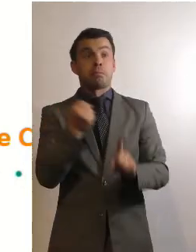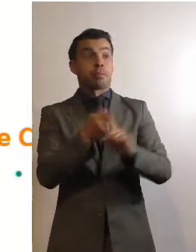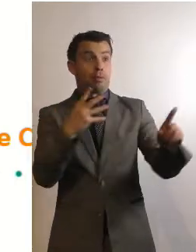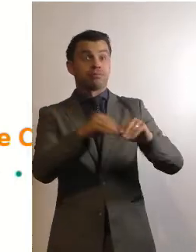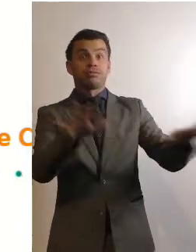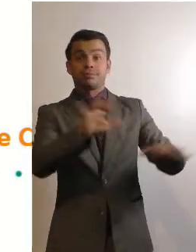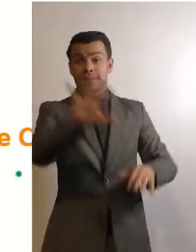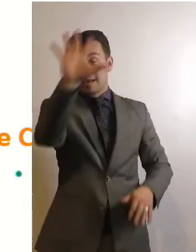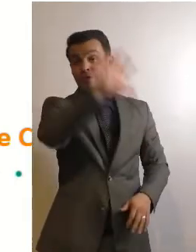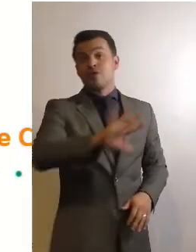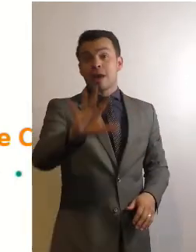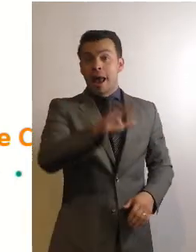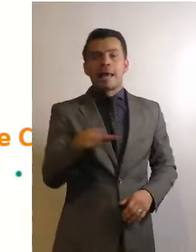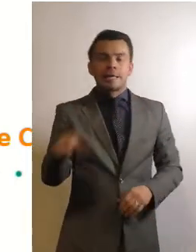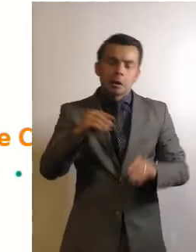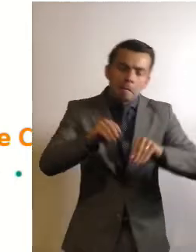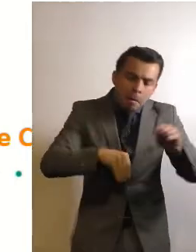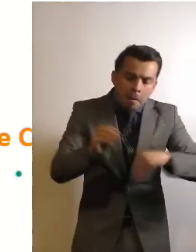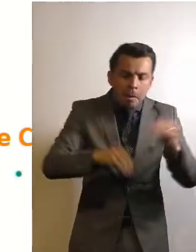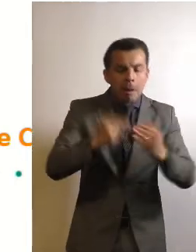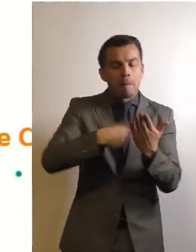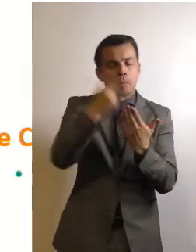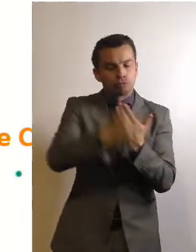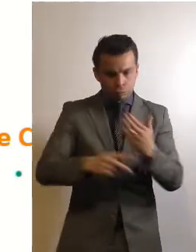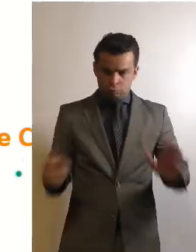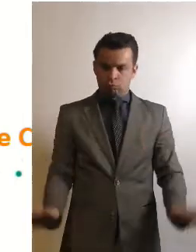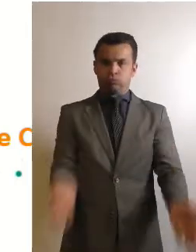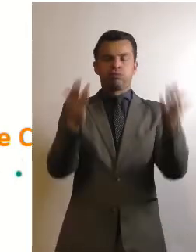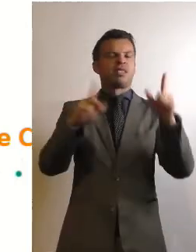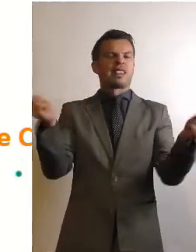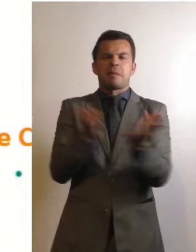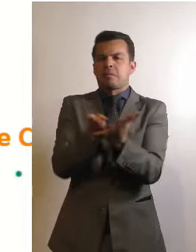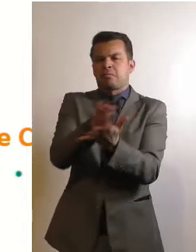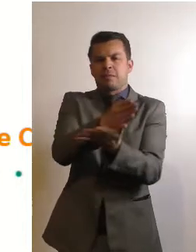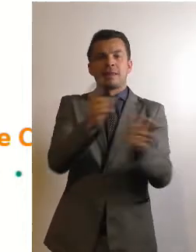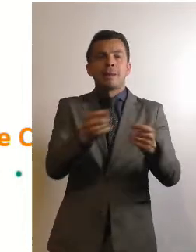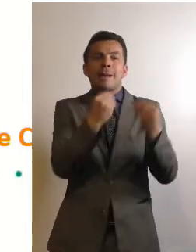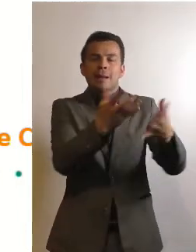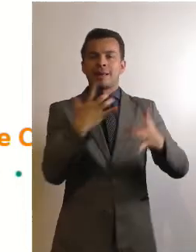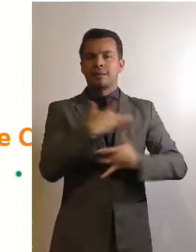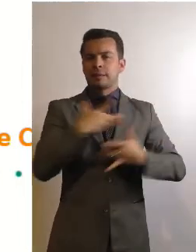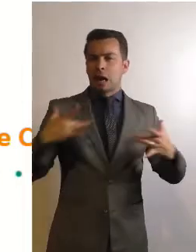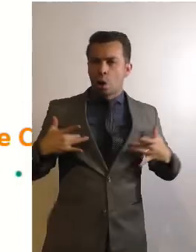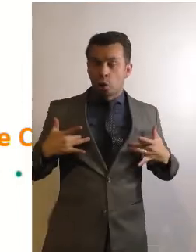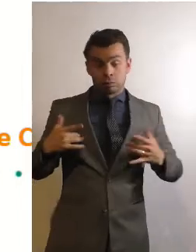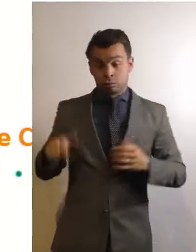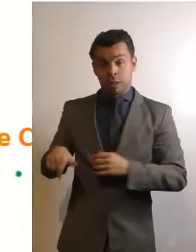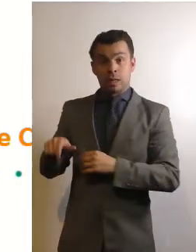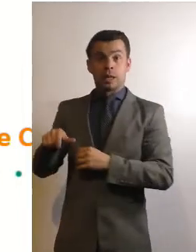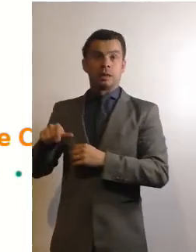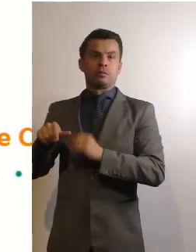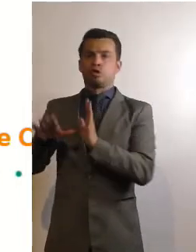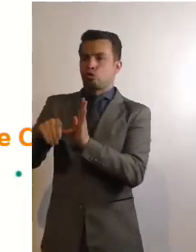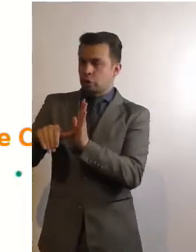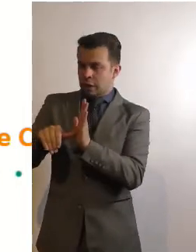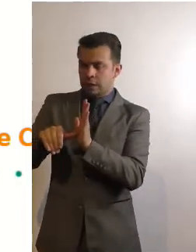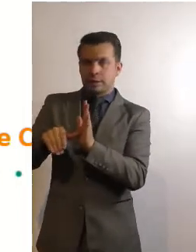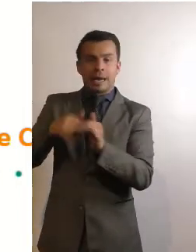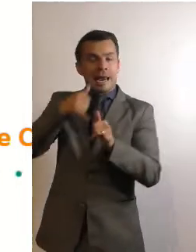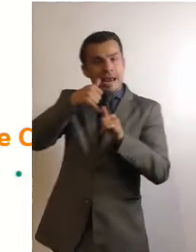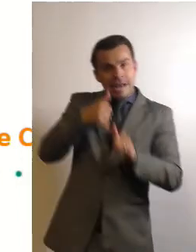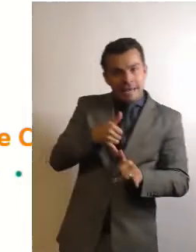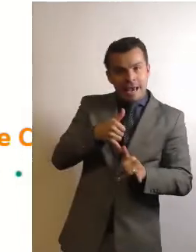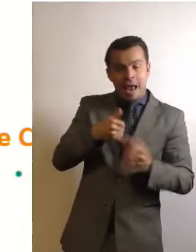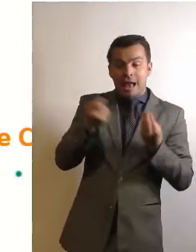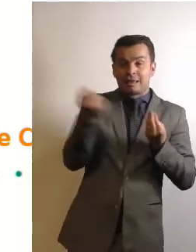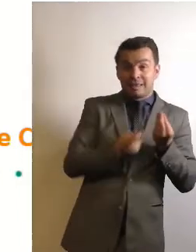que han desarrollado proyectos transdisciplinarios con aportes a la salud desde las ciencias sociales, naturales, la ingeniería y el diseño,